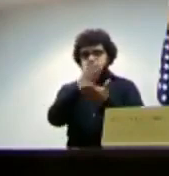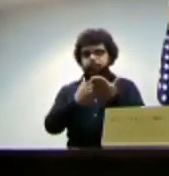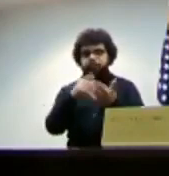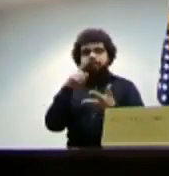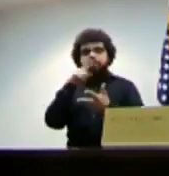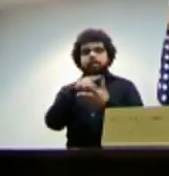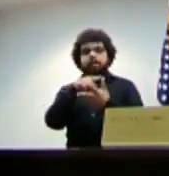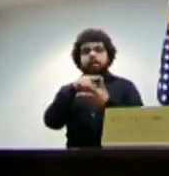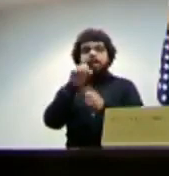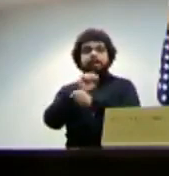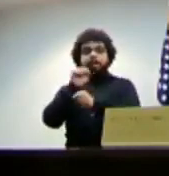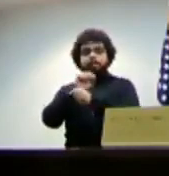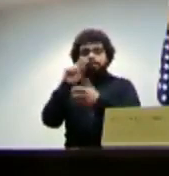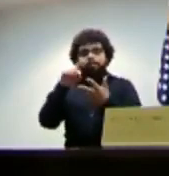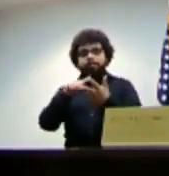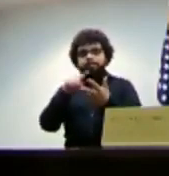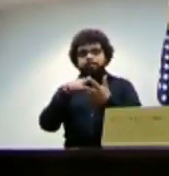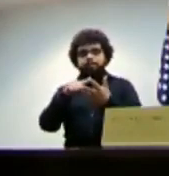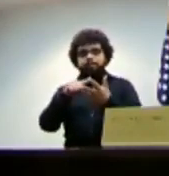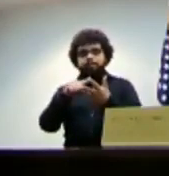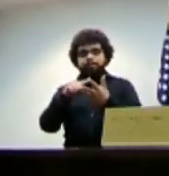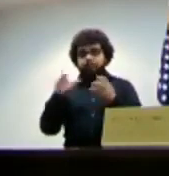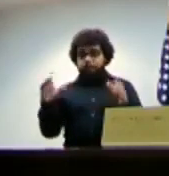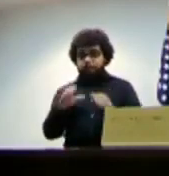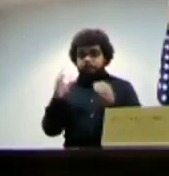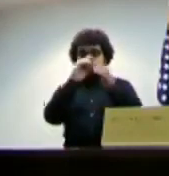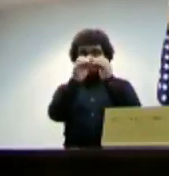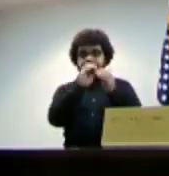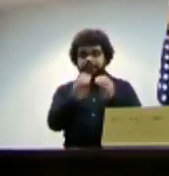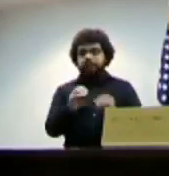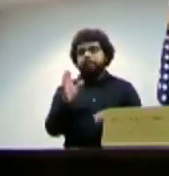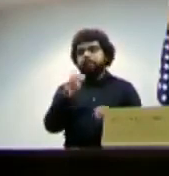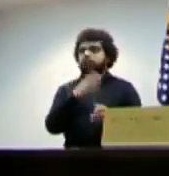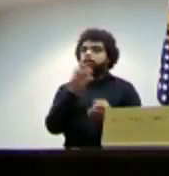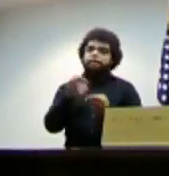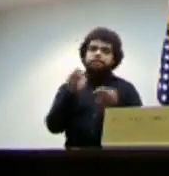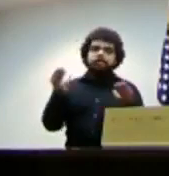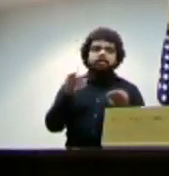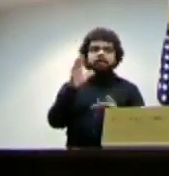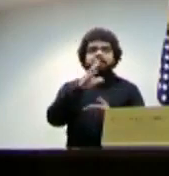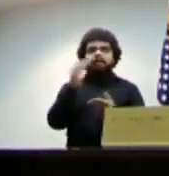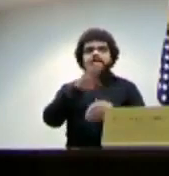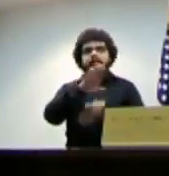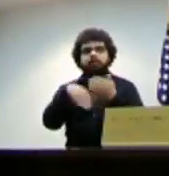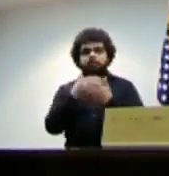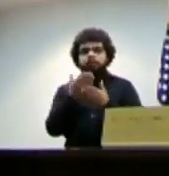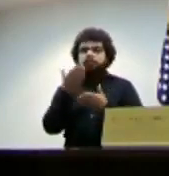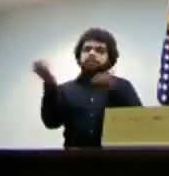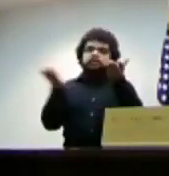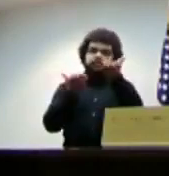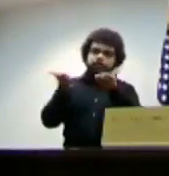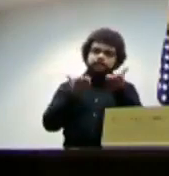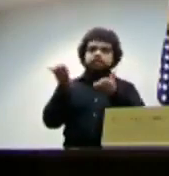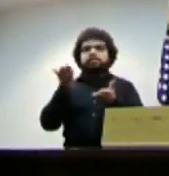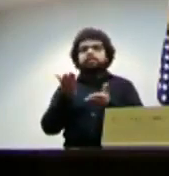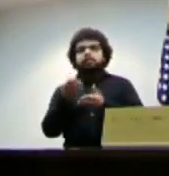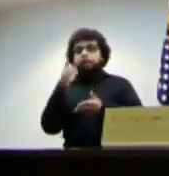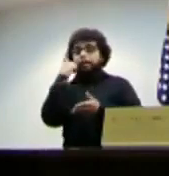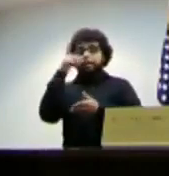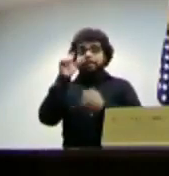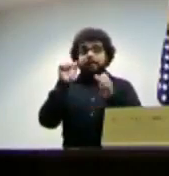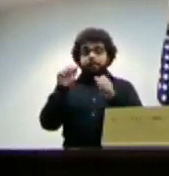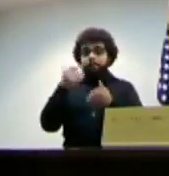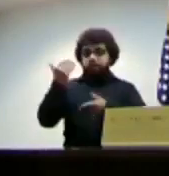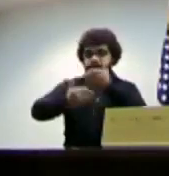labor, la parte de la operación mantenimiento, que es materiales y todo, materiales, servicios y todo el support para dar operación